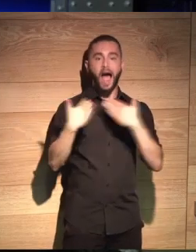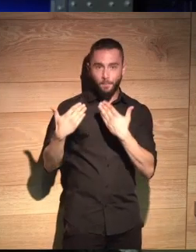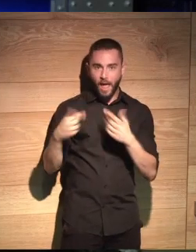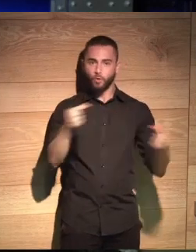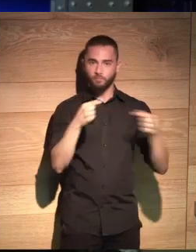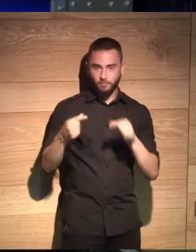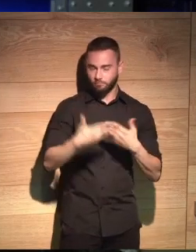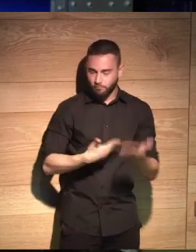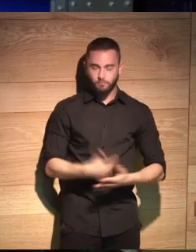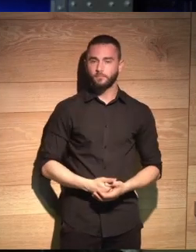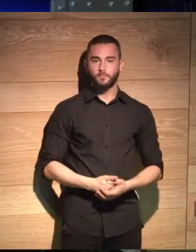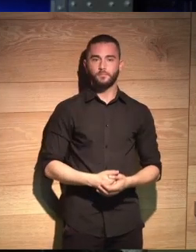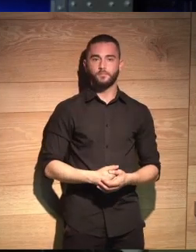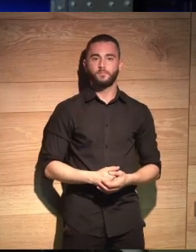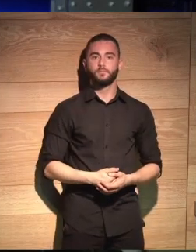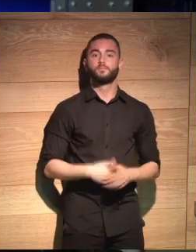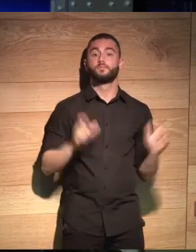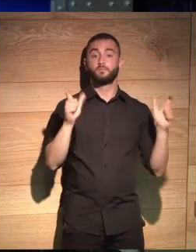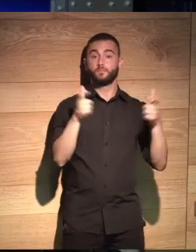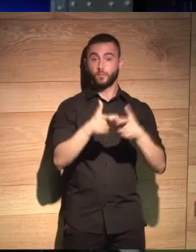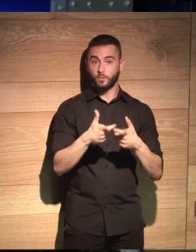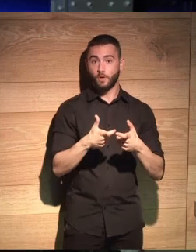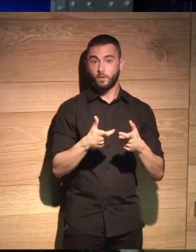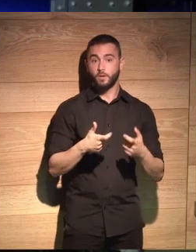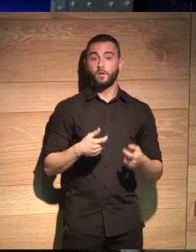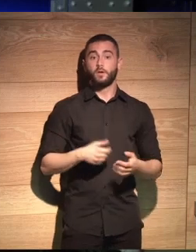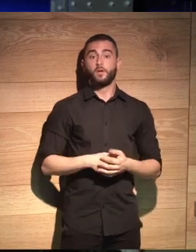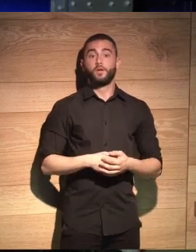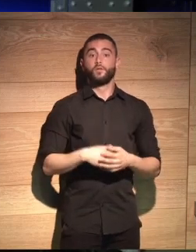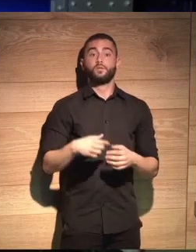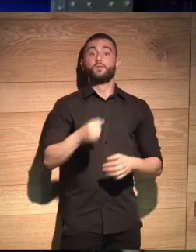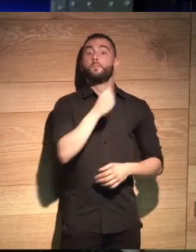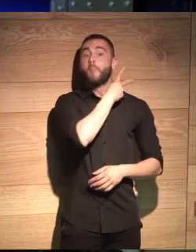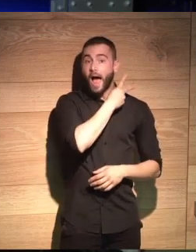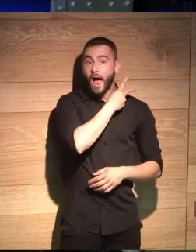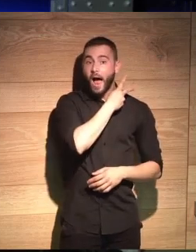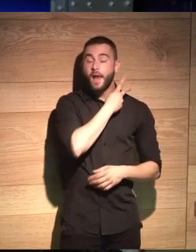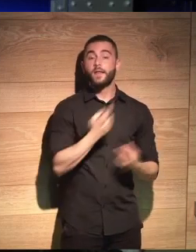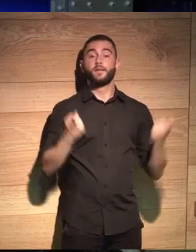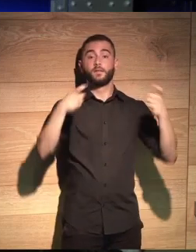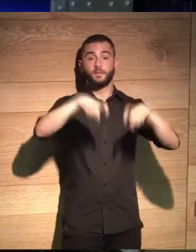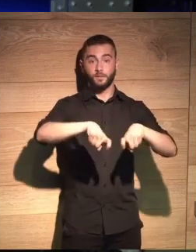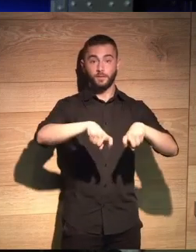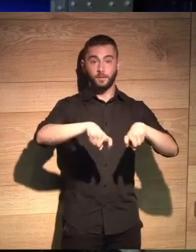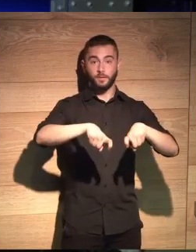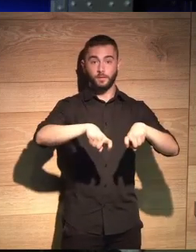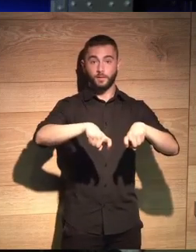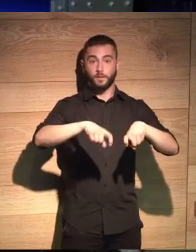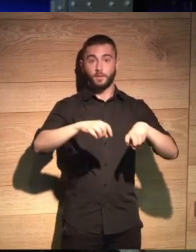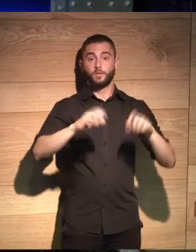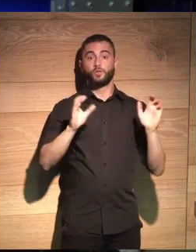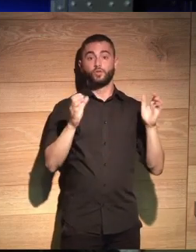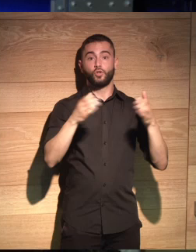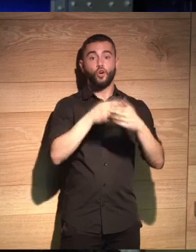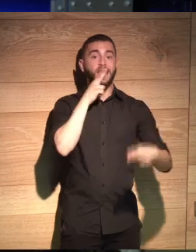discutimos esto y decidimos. Entonces tuvimos una reunión, es decir, nos juntamos en una cantina en la colonia Roma, y al cuarto tequila